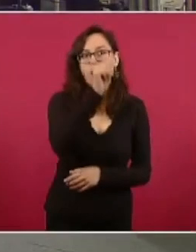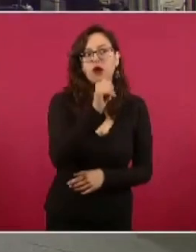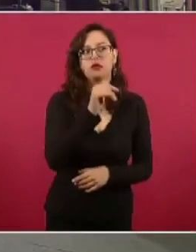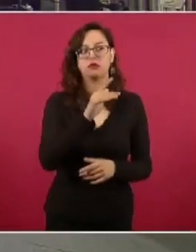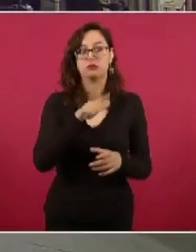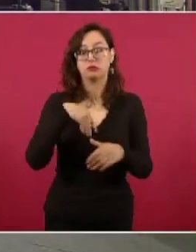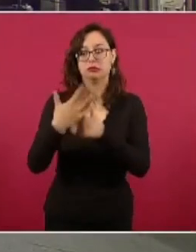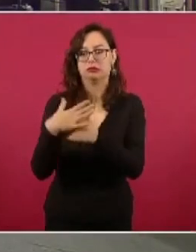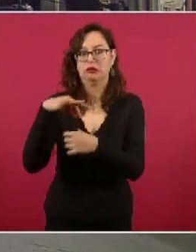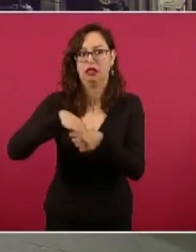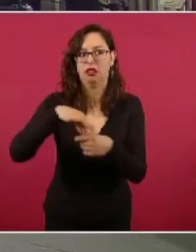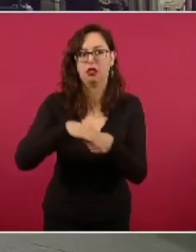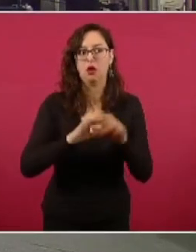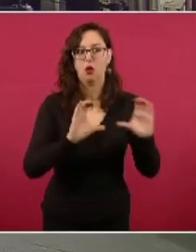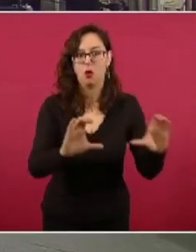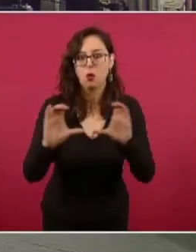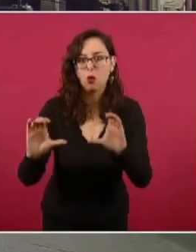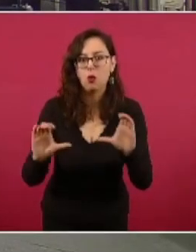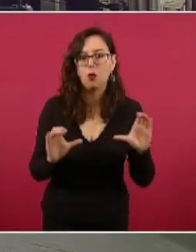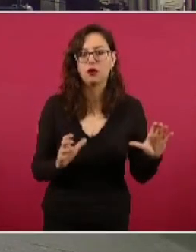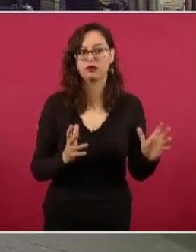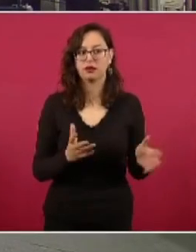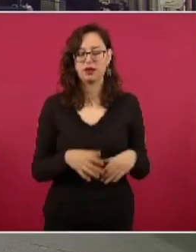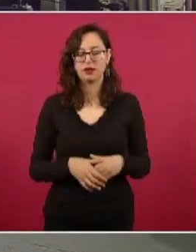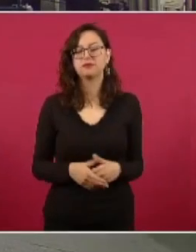Sí, era una prensa,